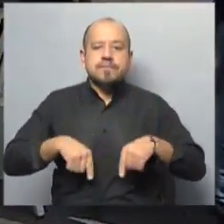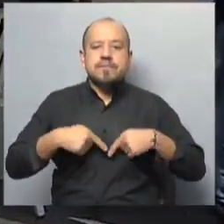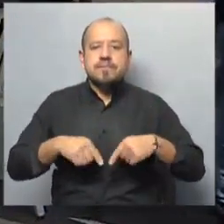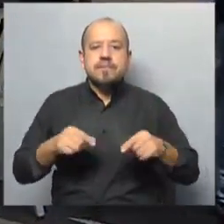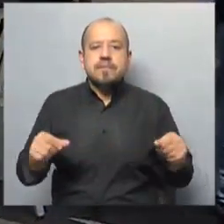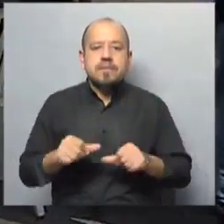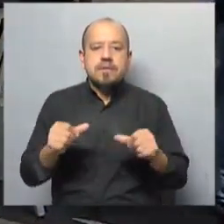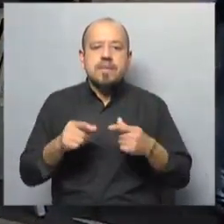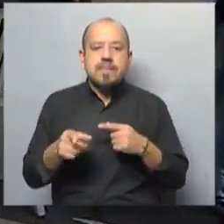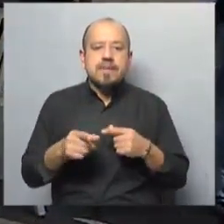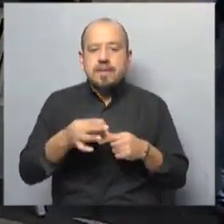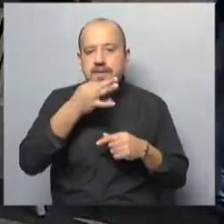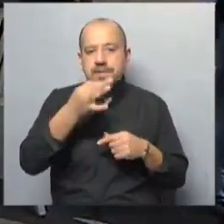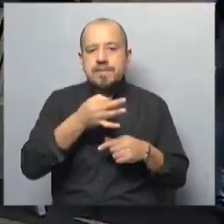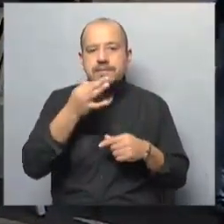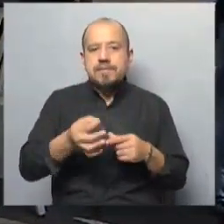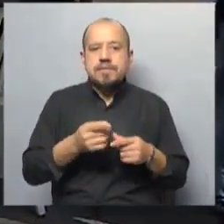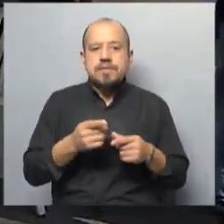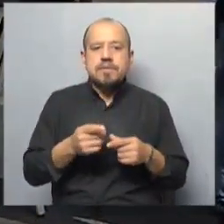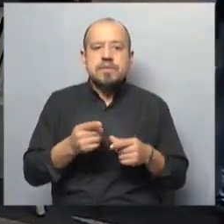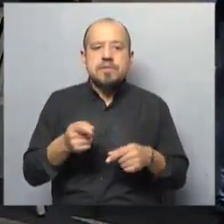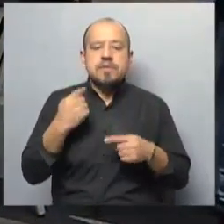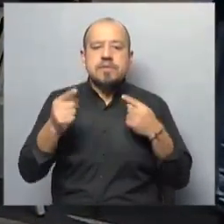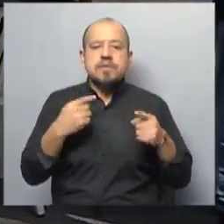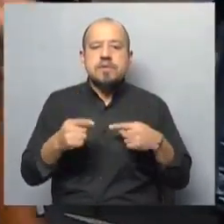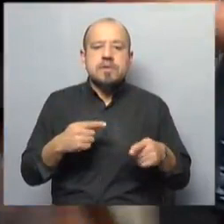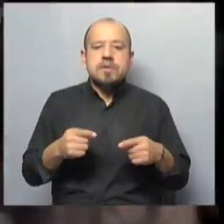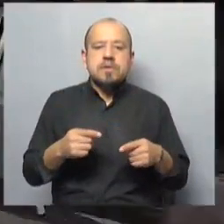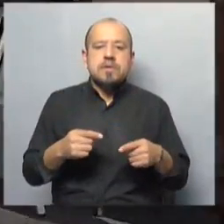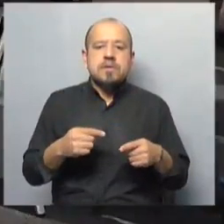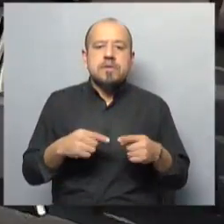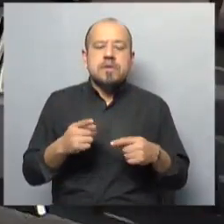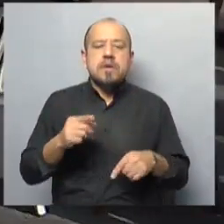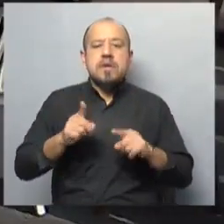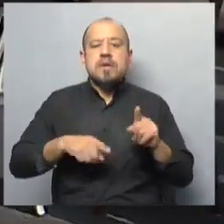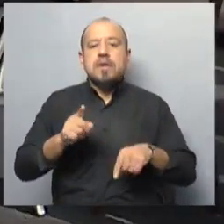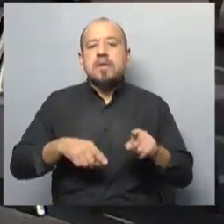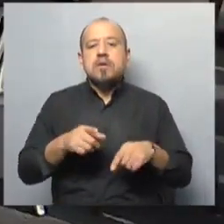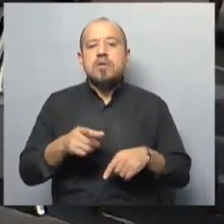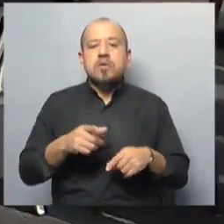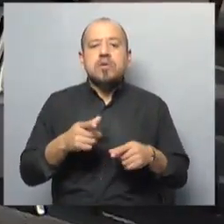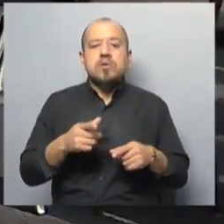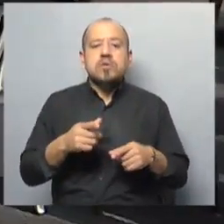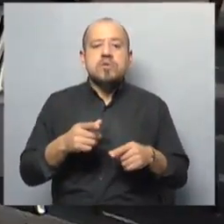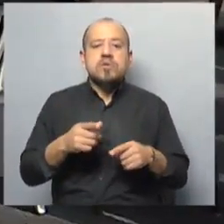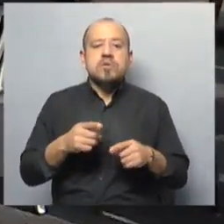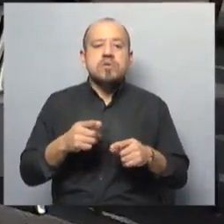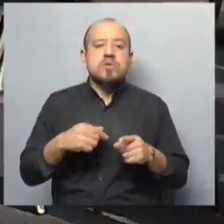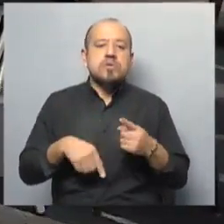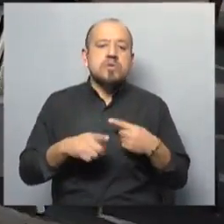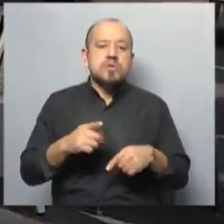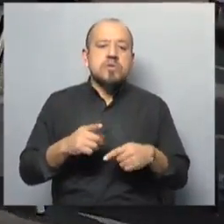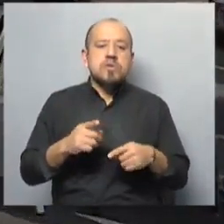realizó un discurso donde habló de distintos temas referidos a la gestión de la comuna capital,